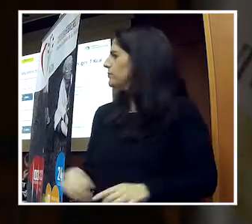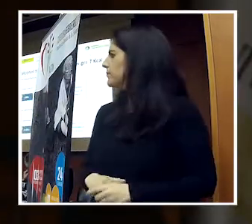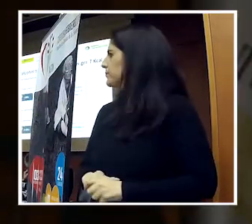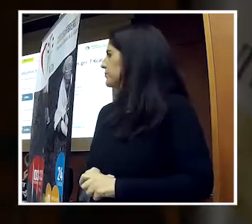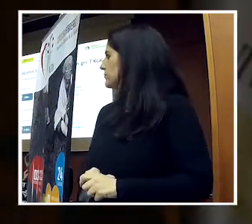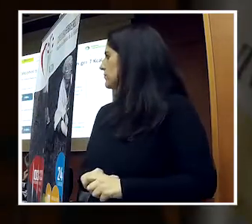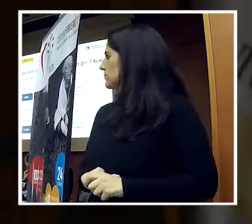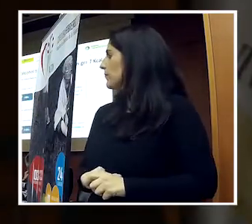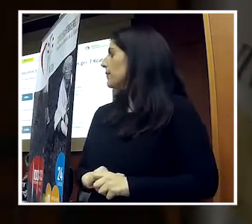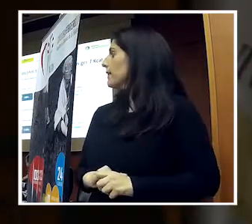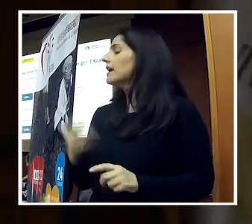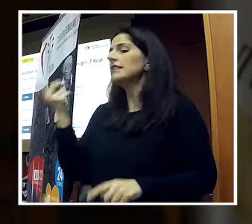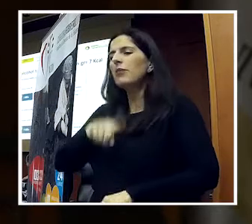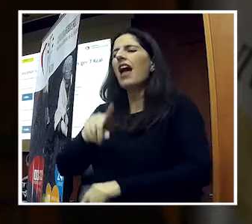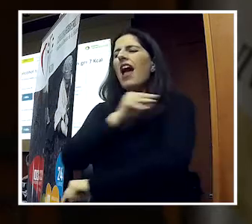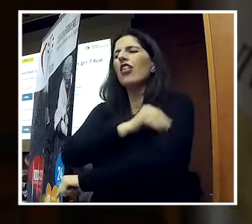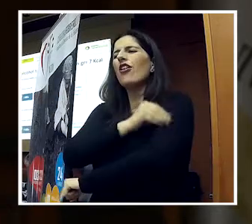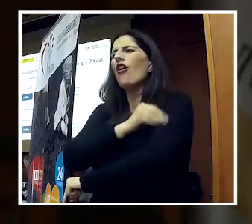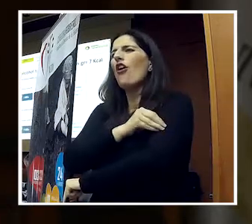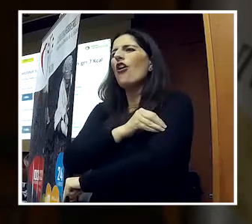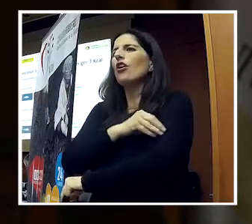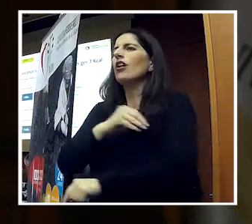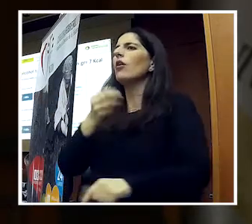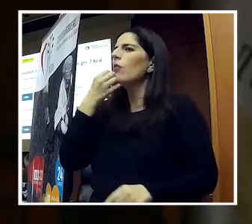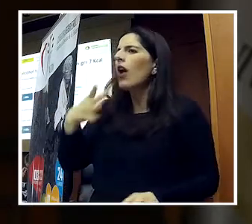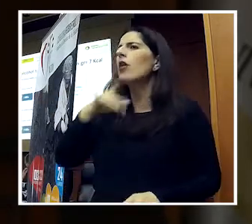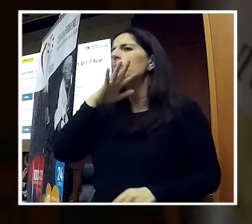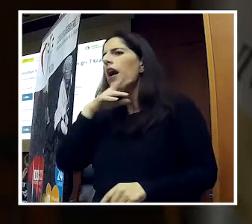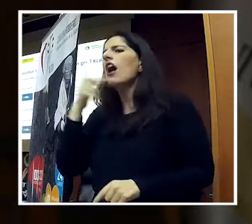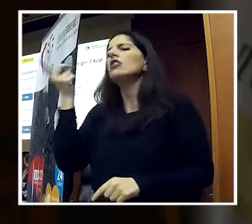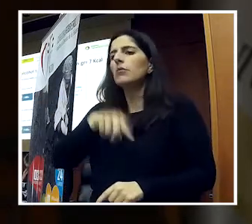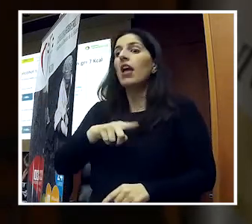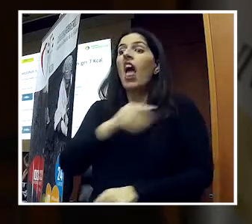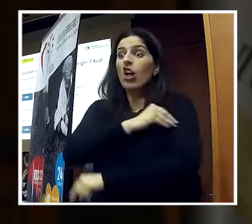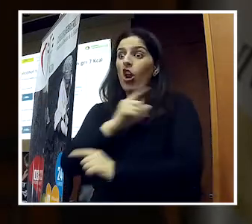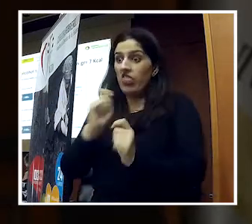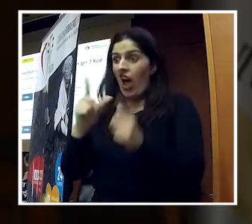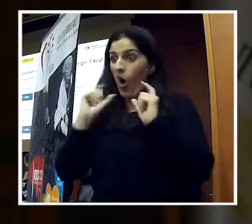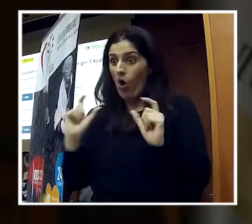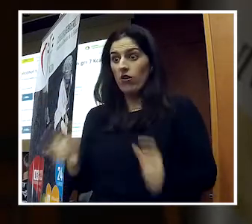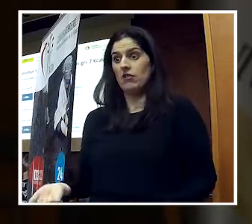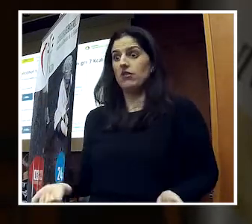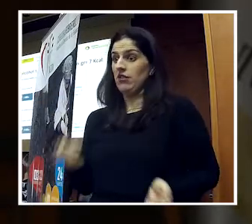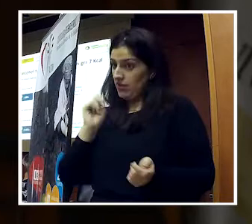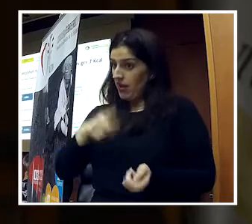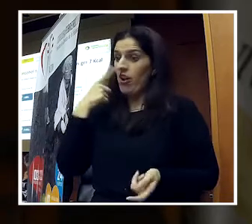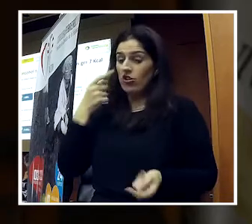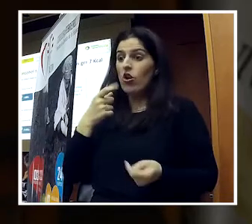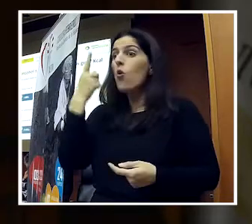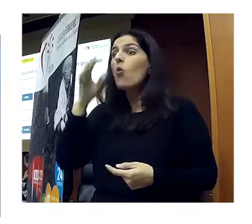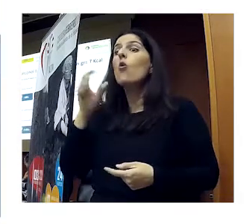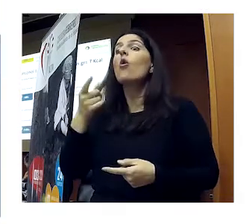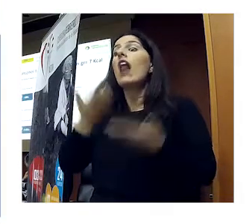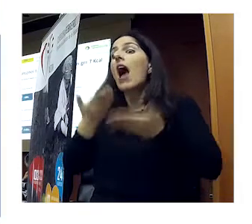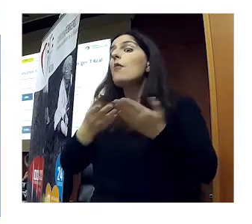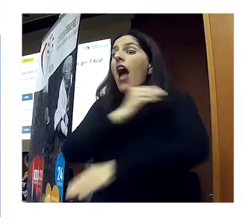Fijaros, además el alcohol no solamente puede ser malo o bueno a nivel cardiovascular, sino que además engorda. Fijaros que un gramo de alcohol tiene 7 kilocalorías. Y fijaros